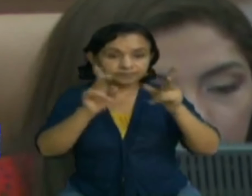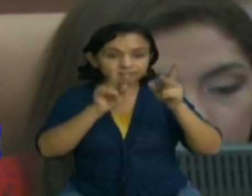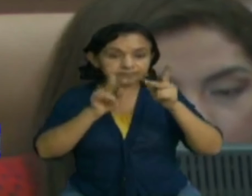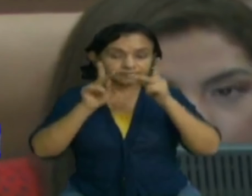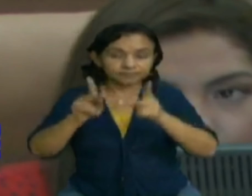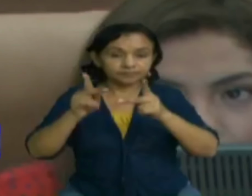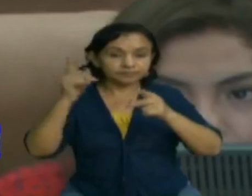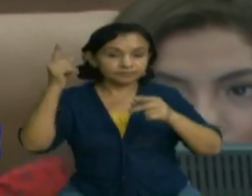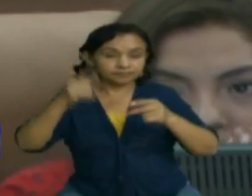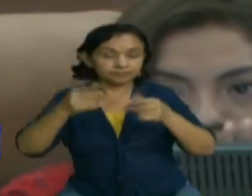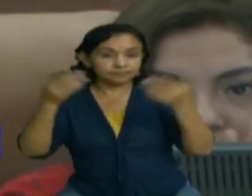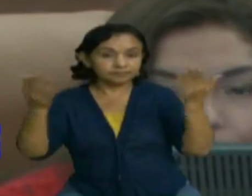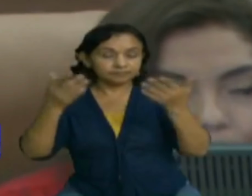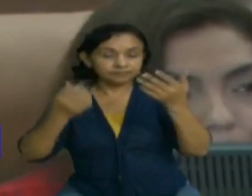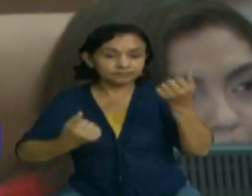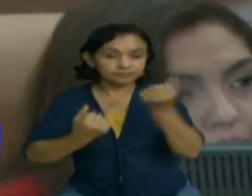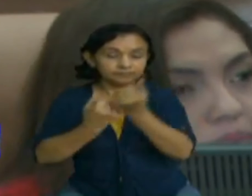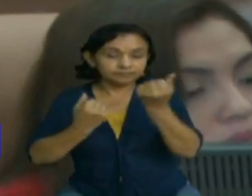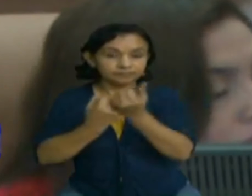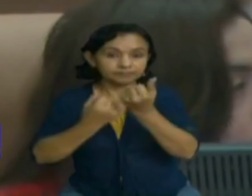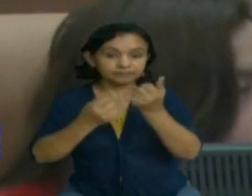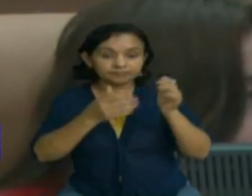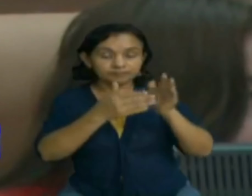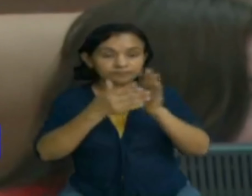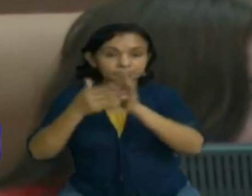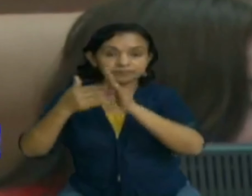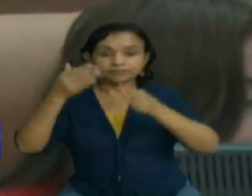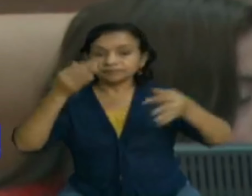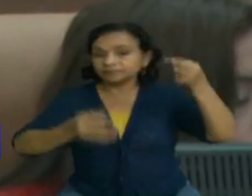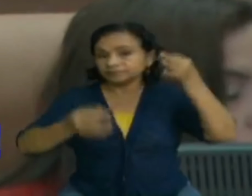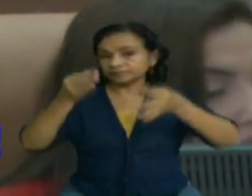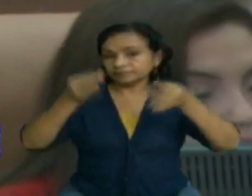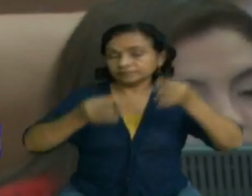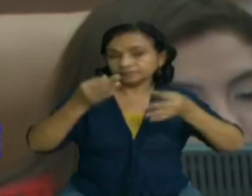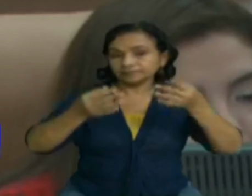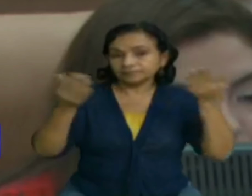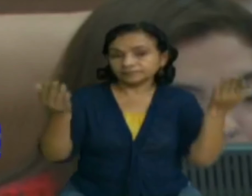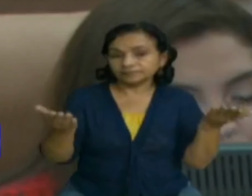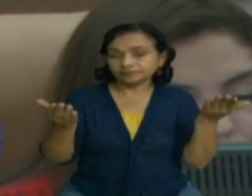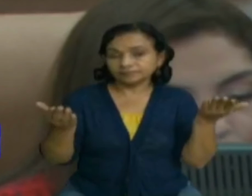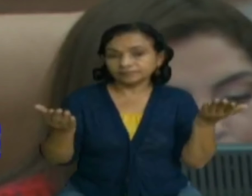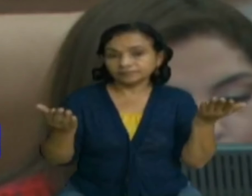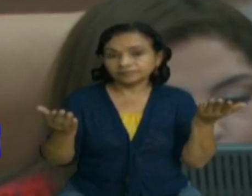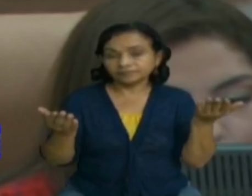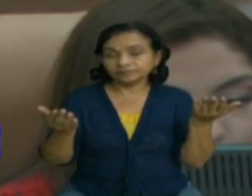los acusados, fortalece nuestro modelo de justicia acusatorio.